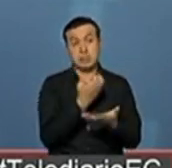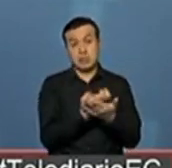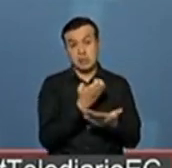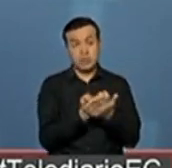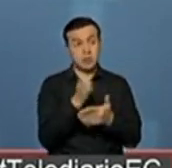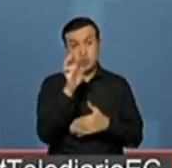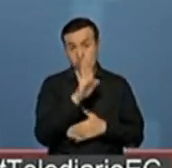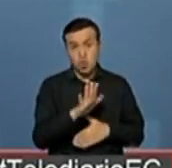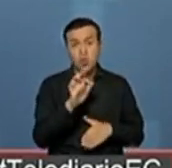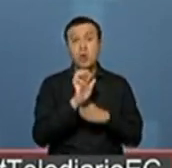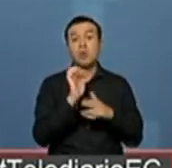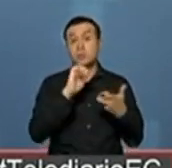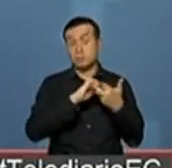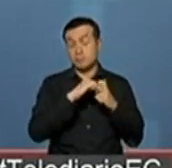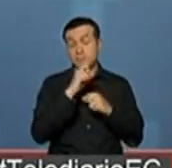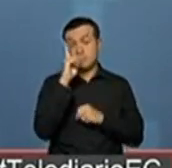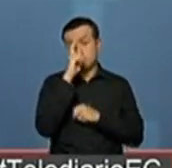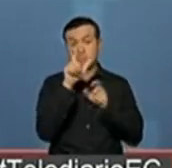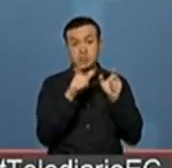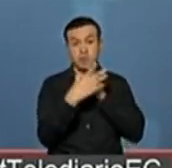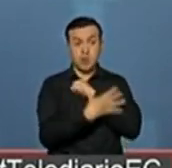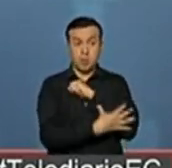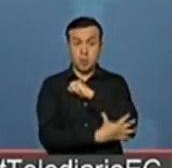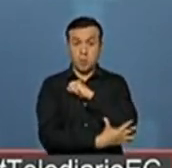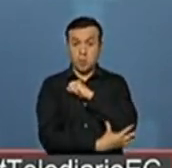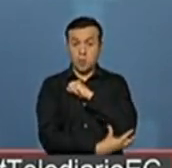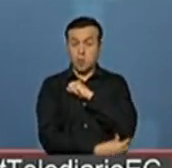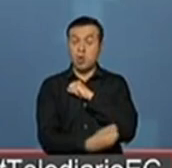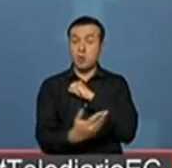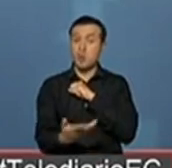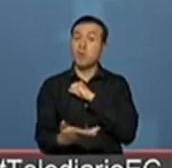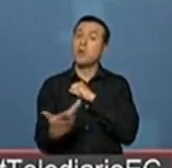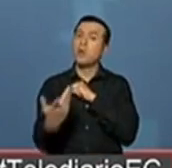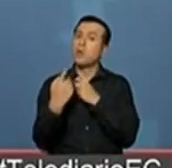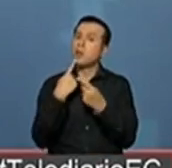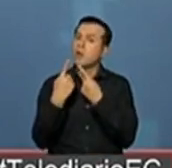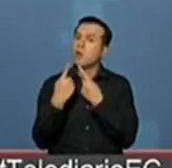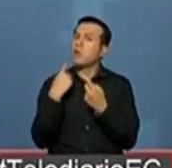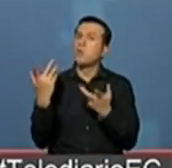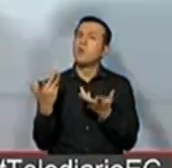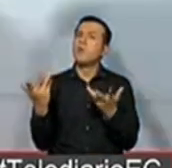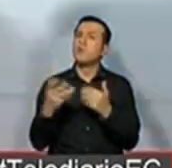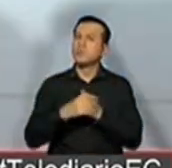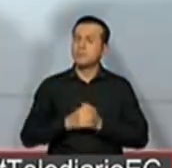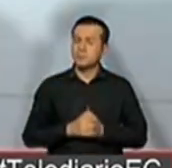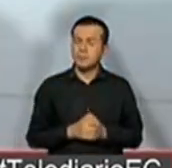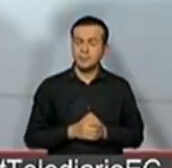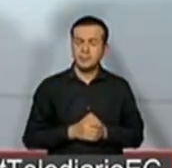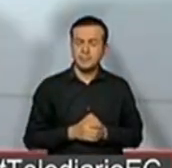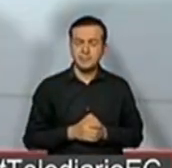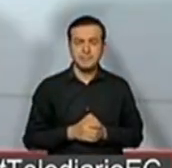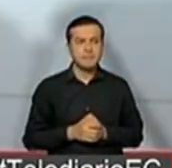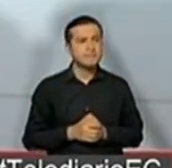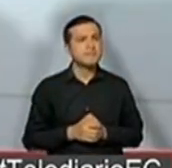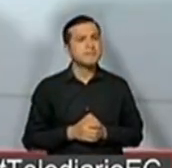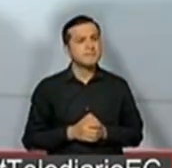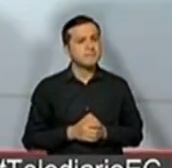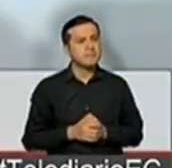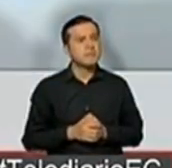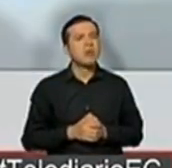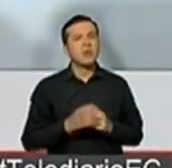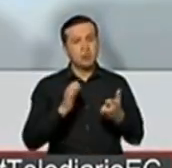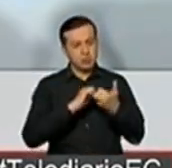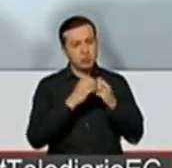de los ecuatorianos más pobres. ¿Qué opina usted sobre cómo se desarrollaron los diálogos el día de ayer? Me parece una